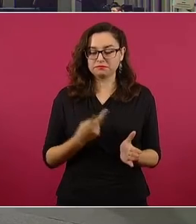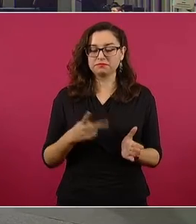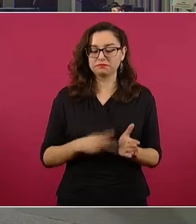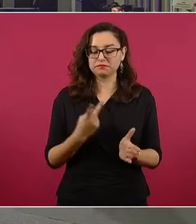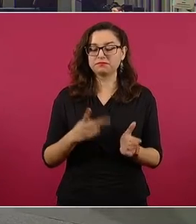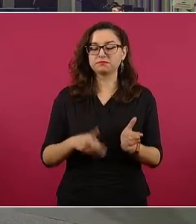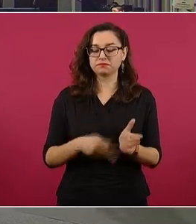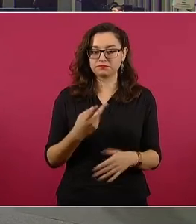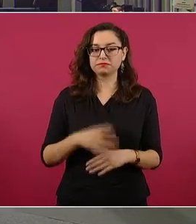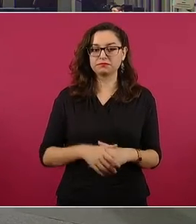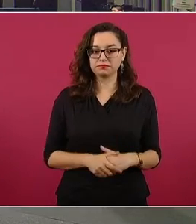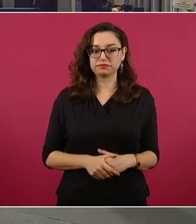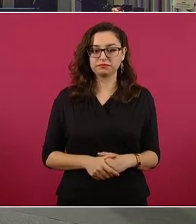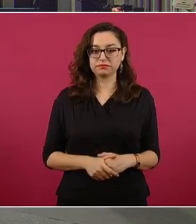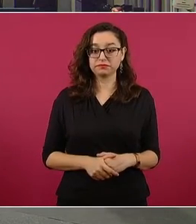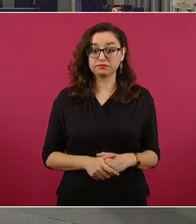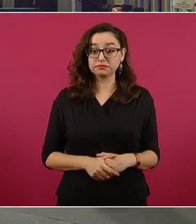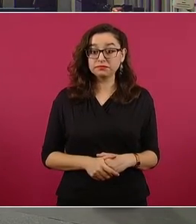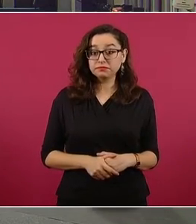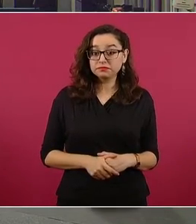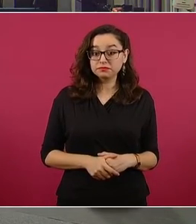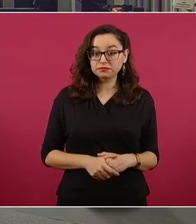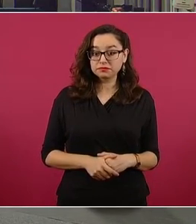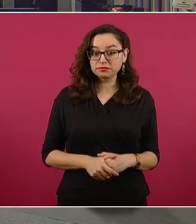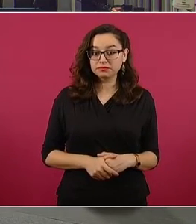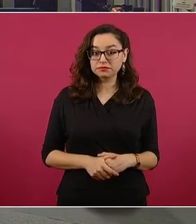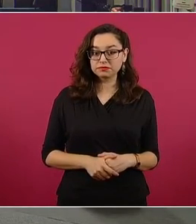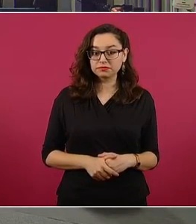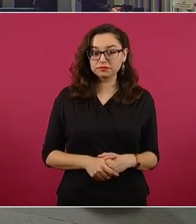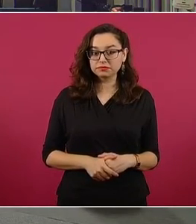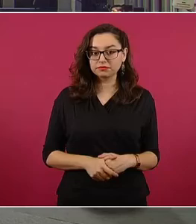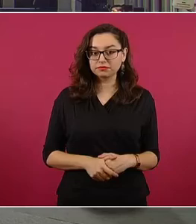Constantemente. ¿Mande?